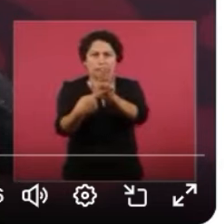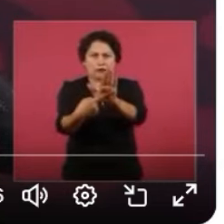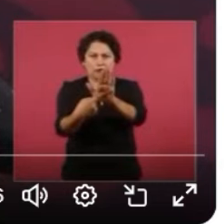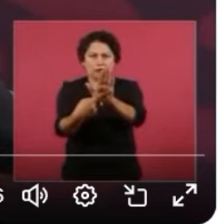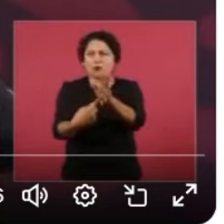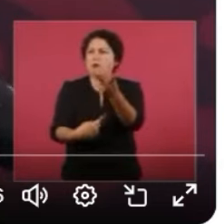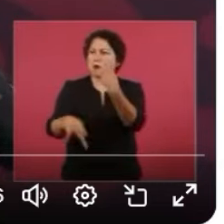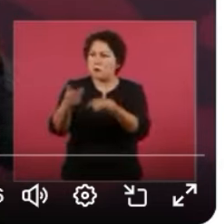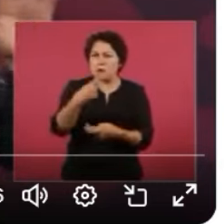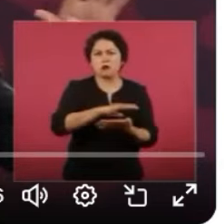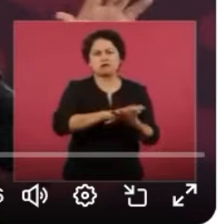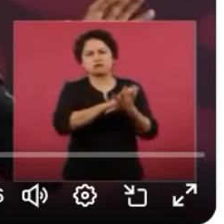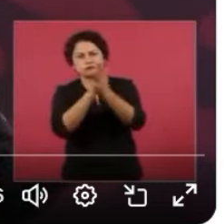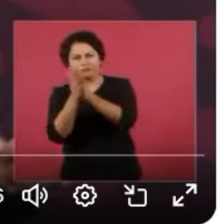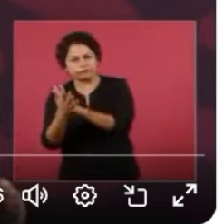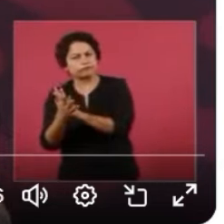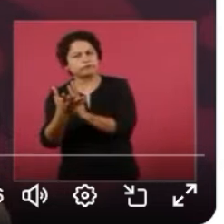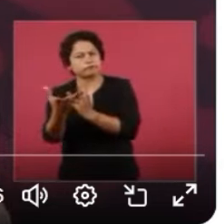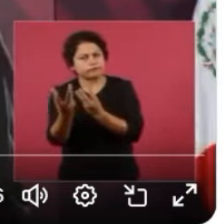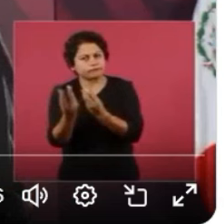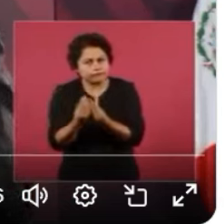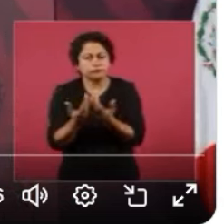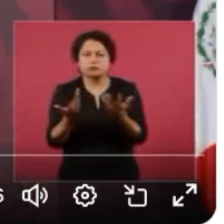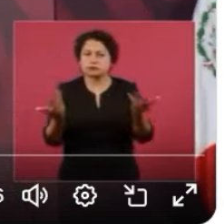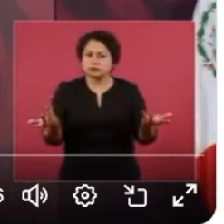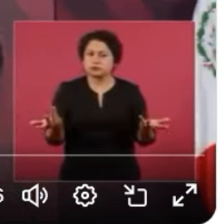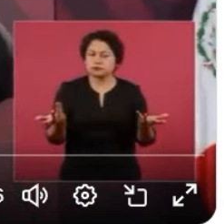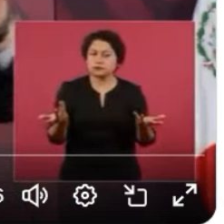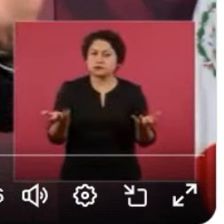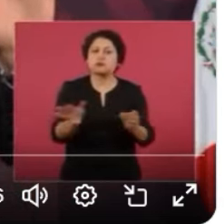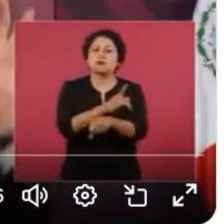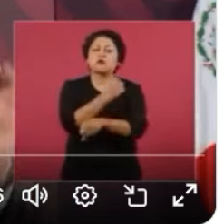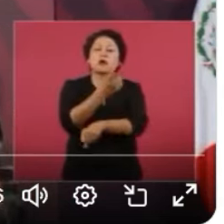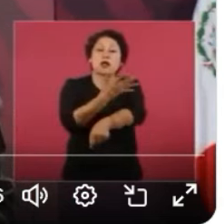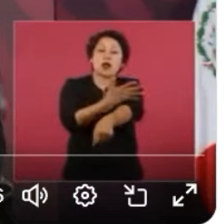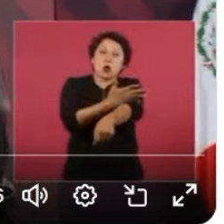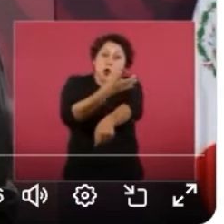lo que blinda es el escudo protector